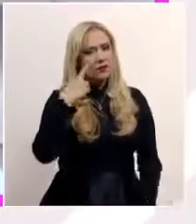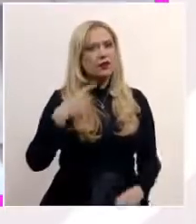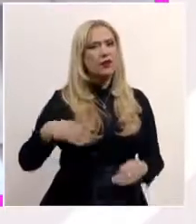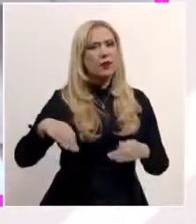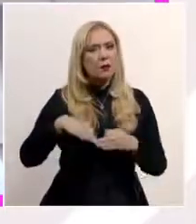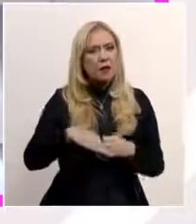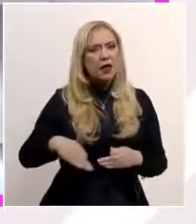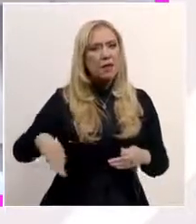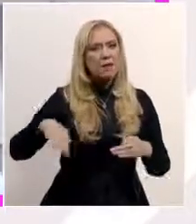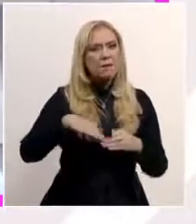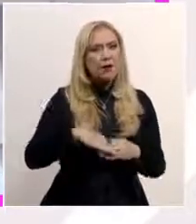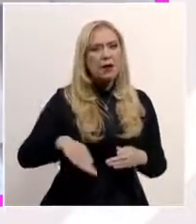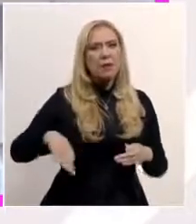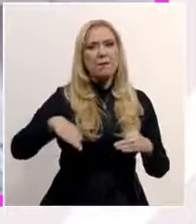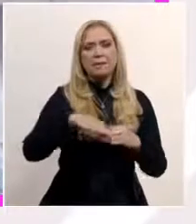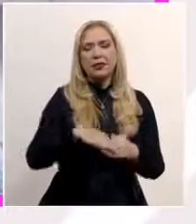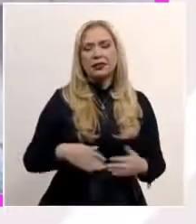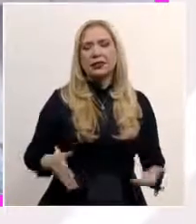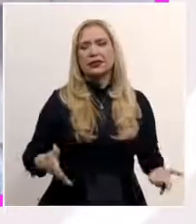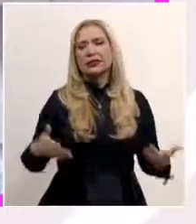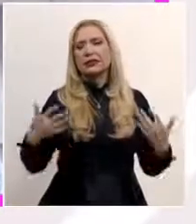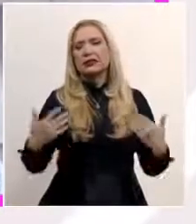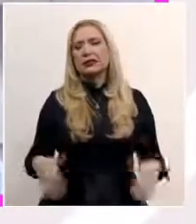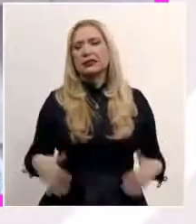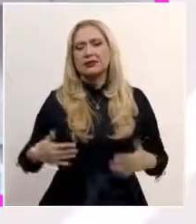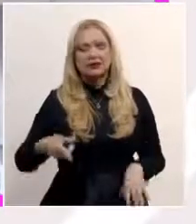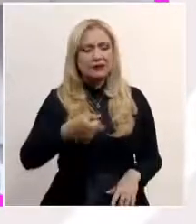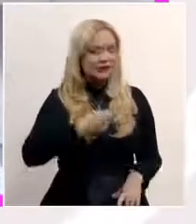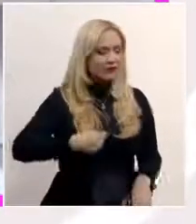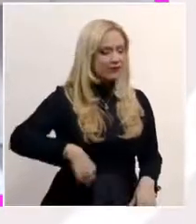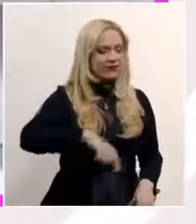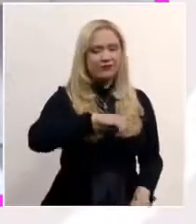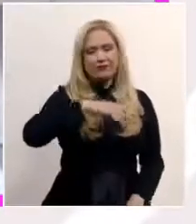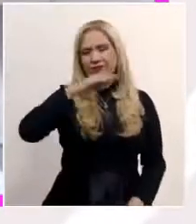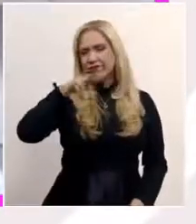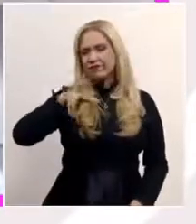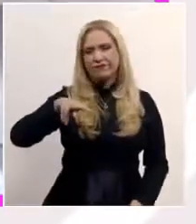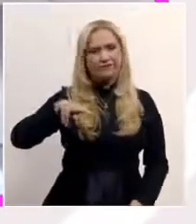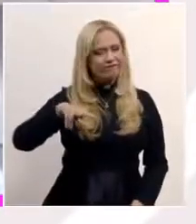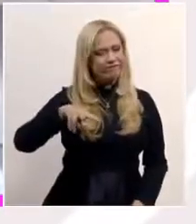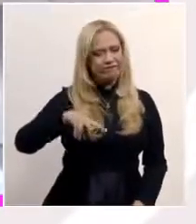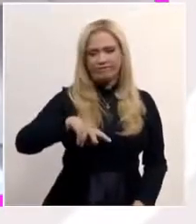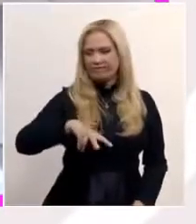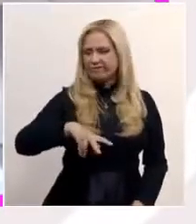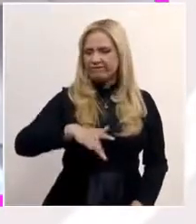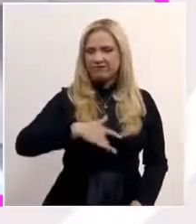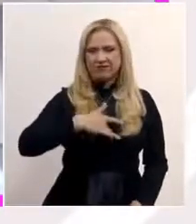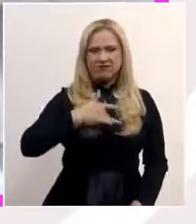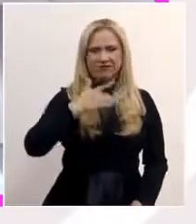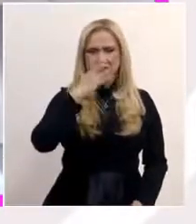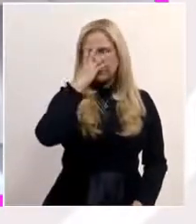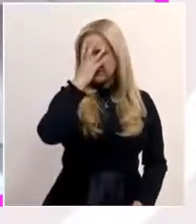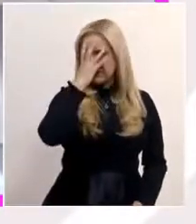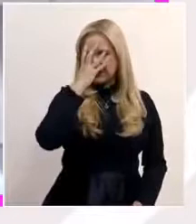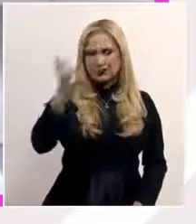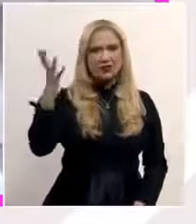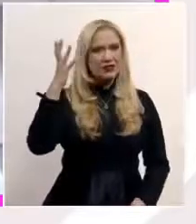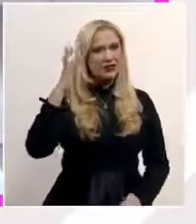vez nos genera mayor indignación, yo creo, ¿no? O sea, es